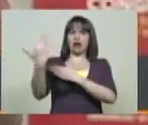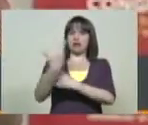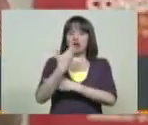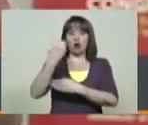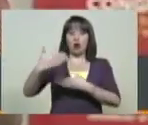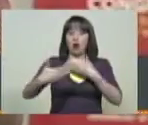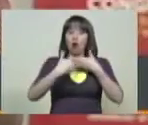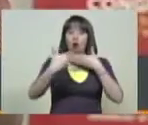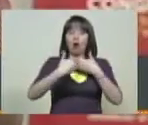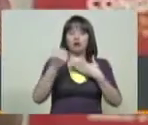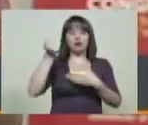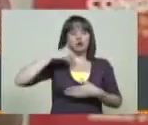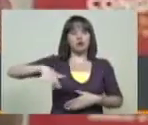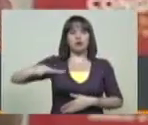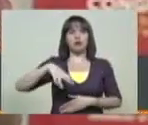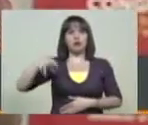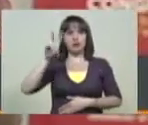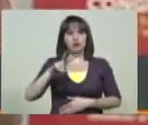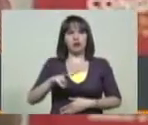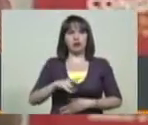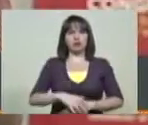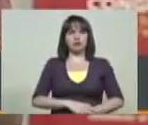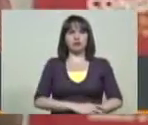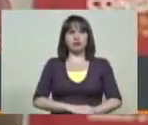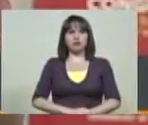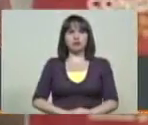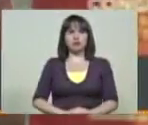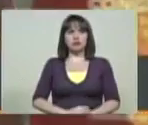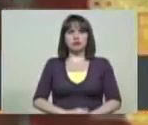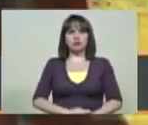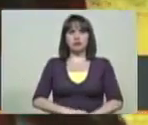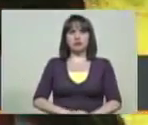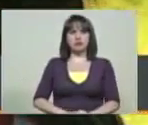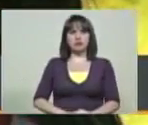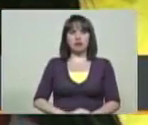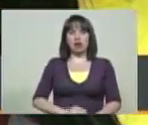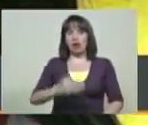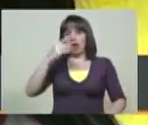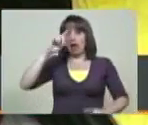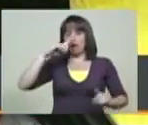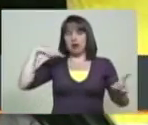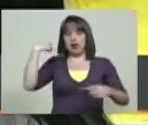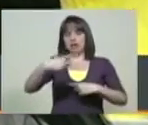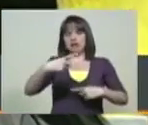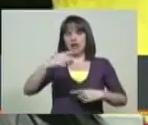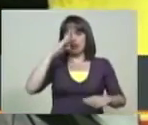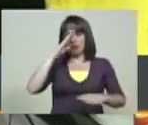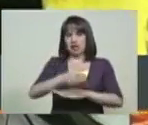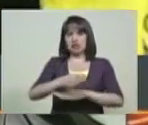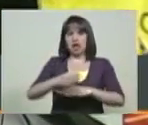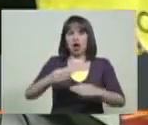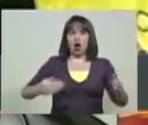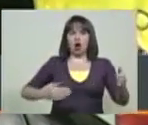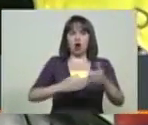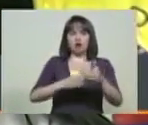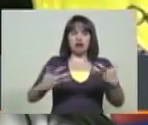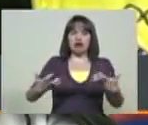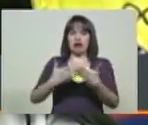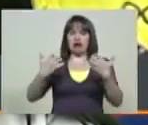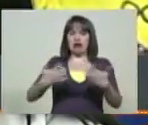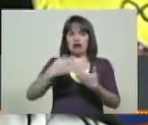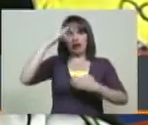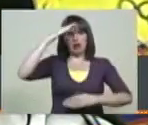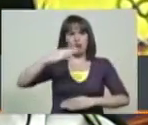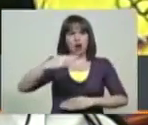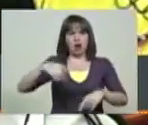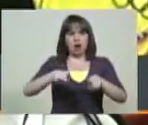el pueblo venezolano y las amenazas directas que con una clara visión guerrerista pretenden repetir